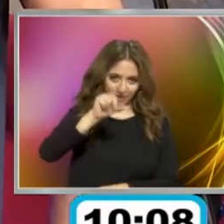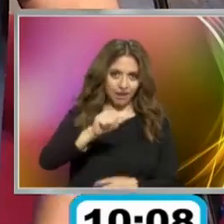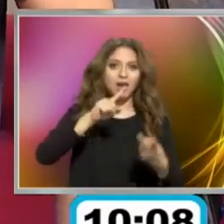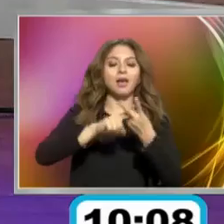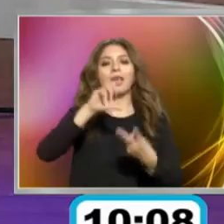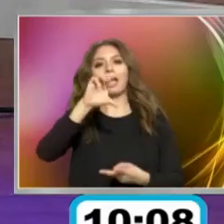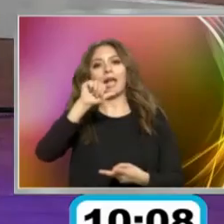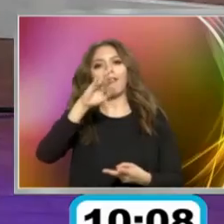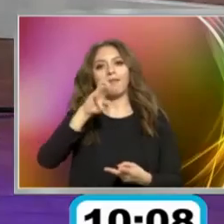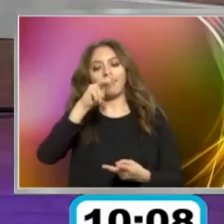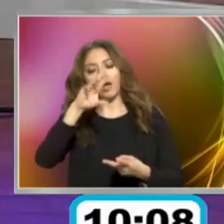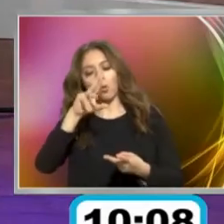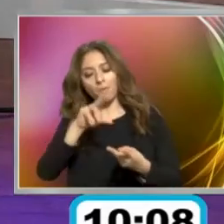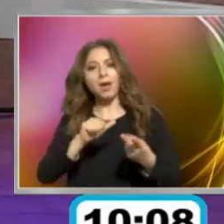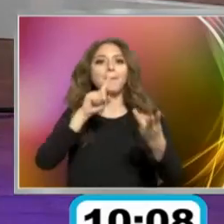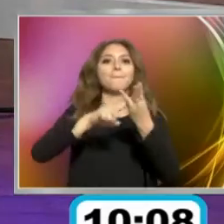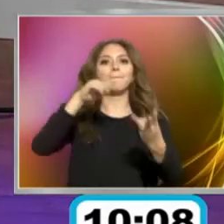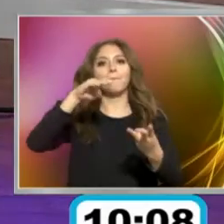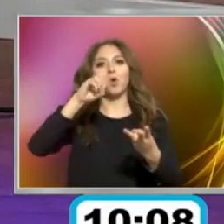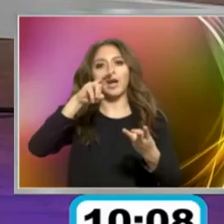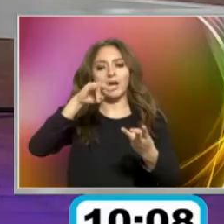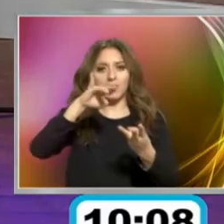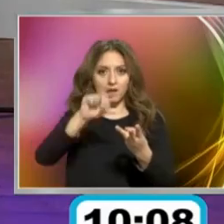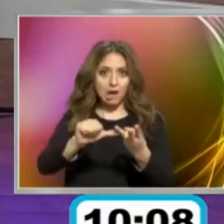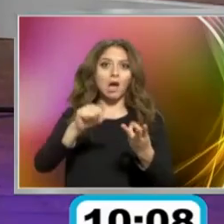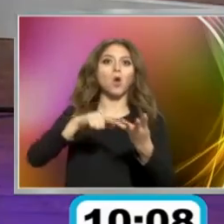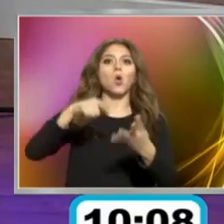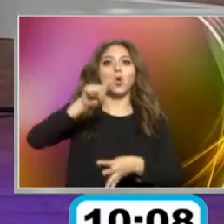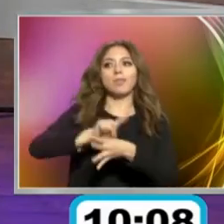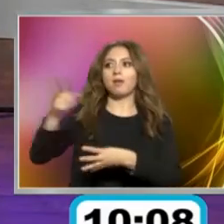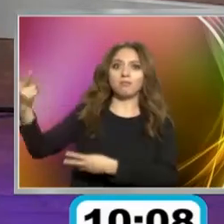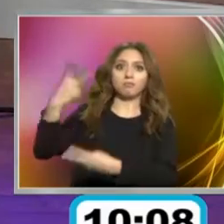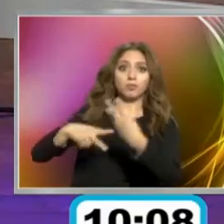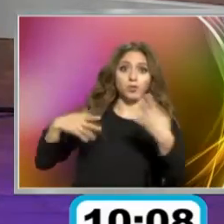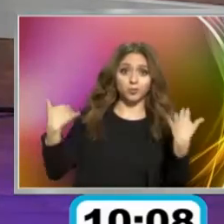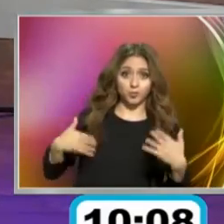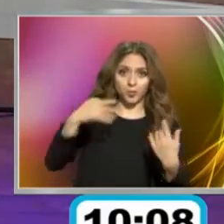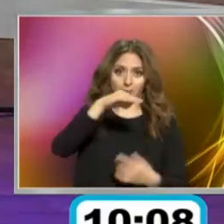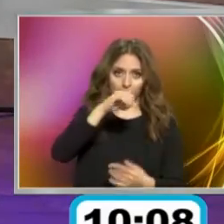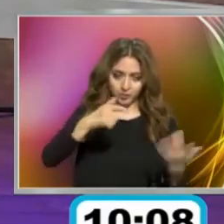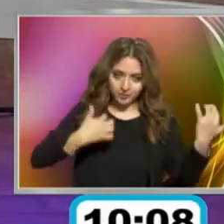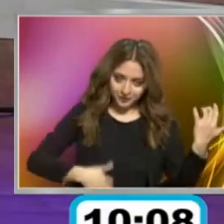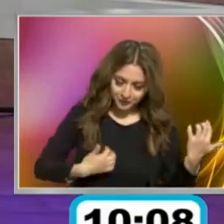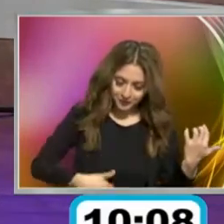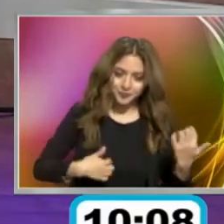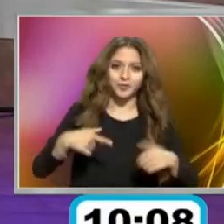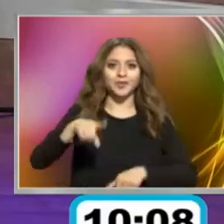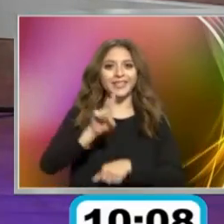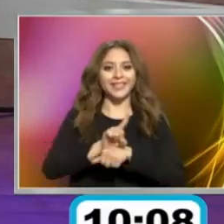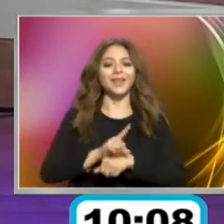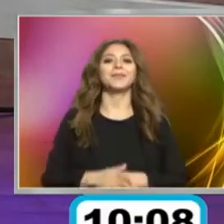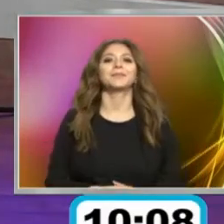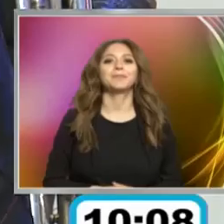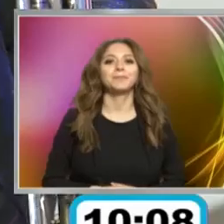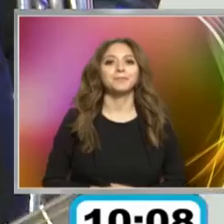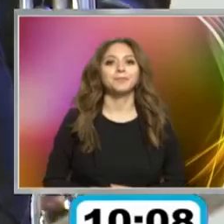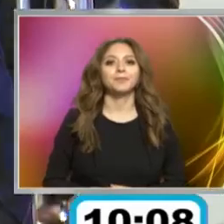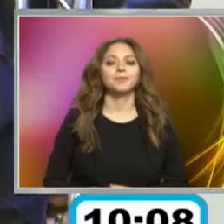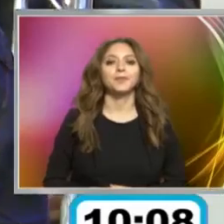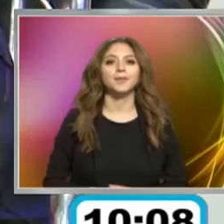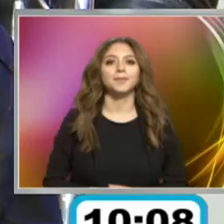Café Tacuba, con Moenia. Bueno, hoy nos acompaña el gran Mosi a la guitarra. Bienvenido. Y también